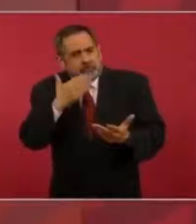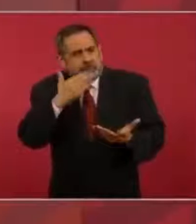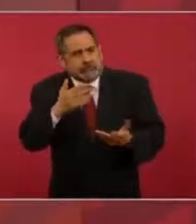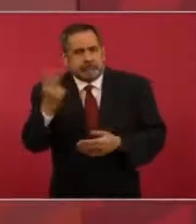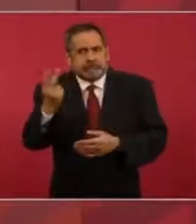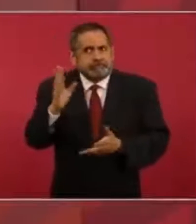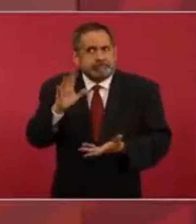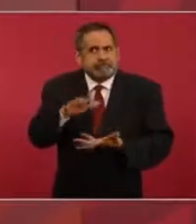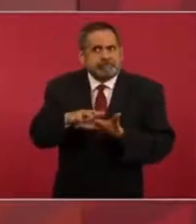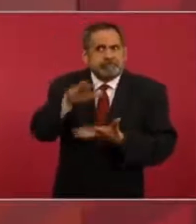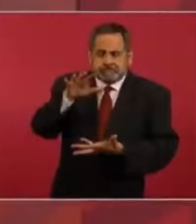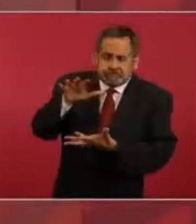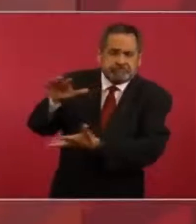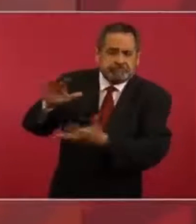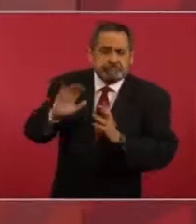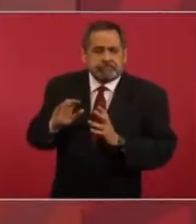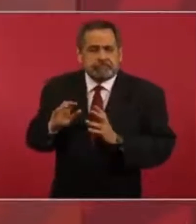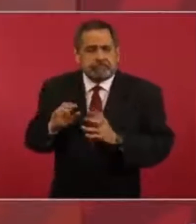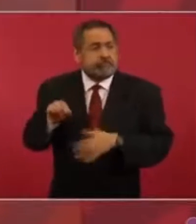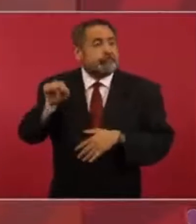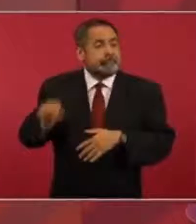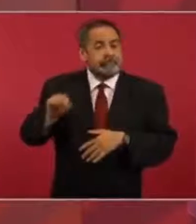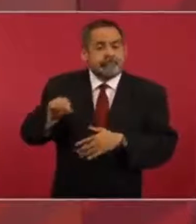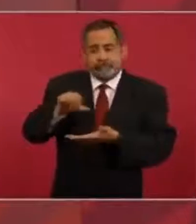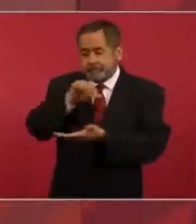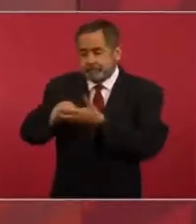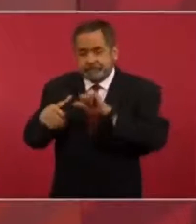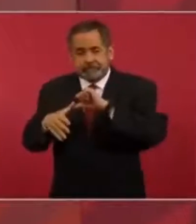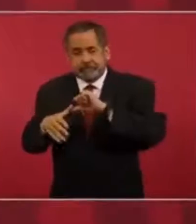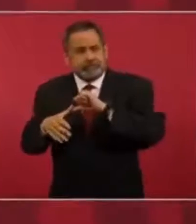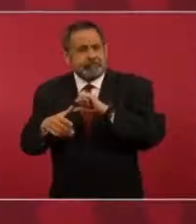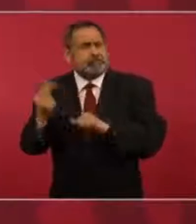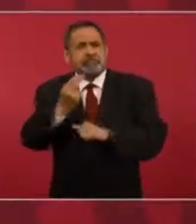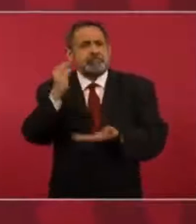necesitando para apoyar a los pueblos pobres